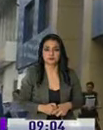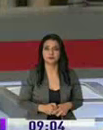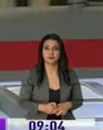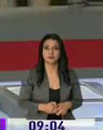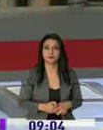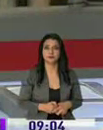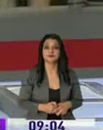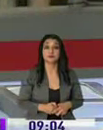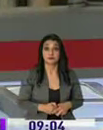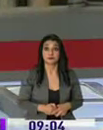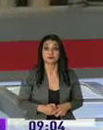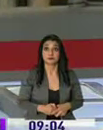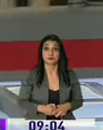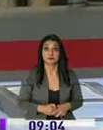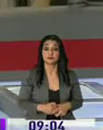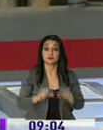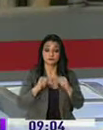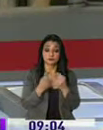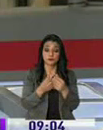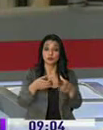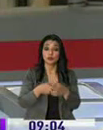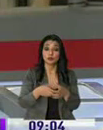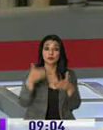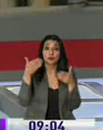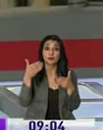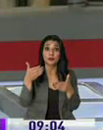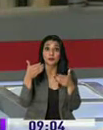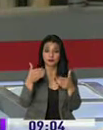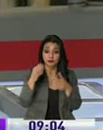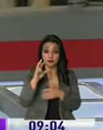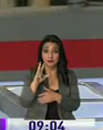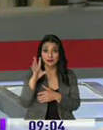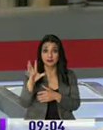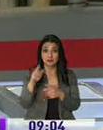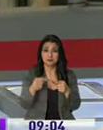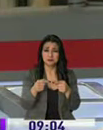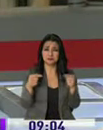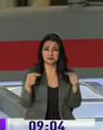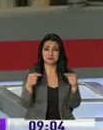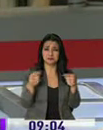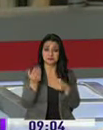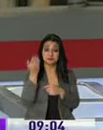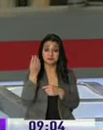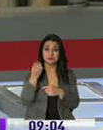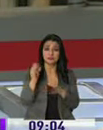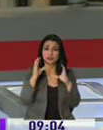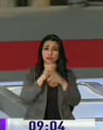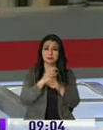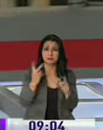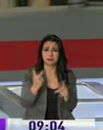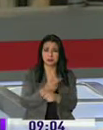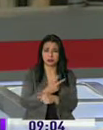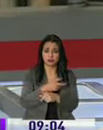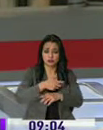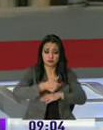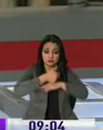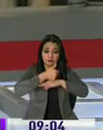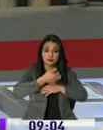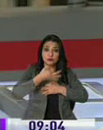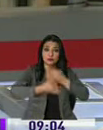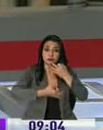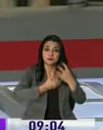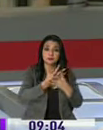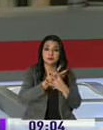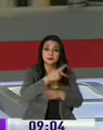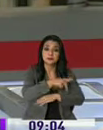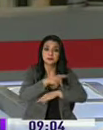Cadena. Y es que la división del partido de gobierno se profundiza cada vez más. La noche del pasado miércoles, un tribunal de garantías penales